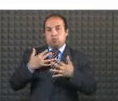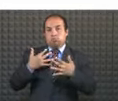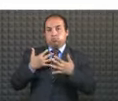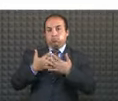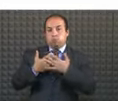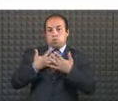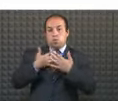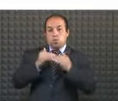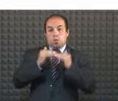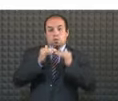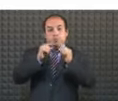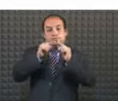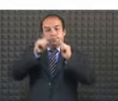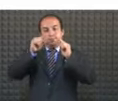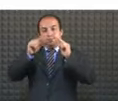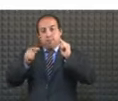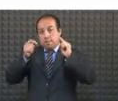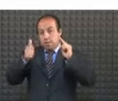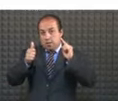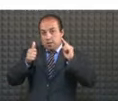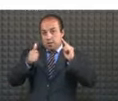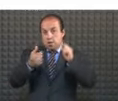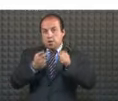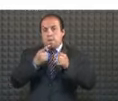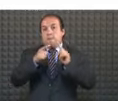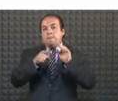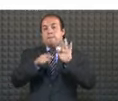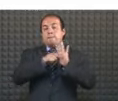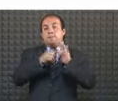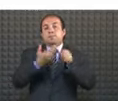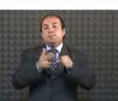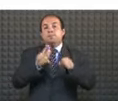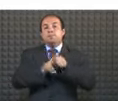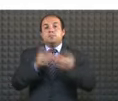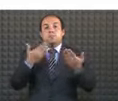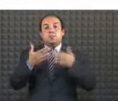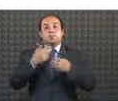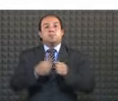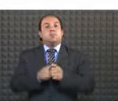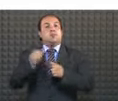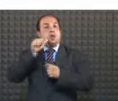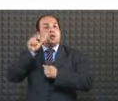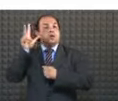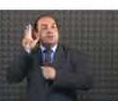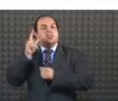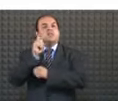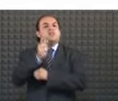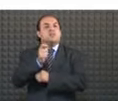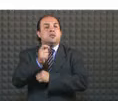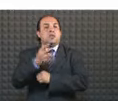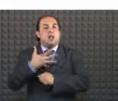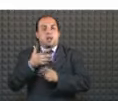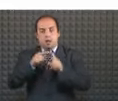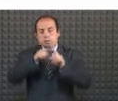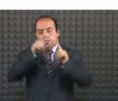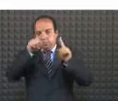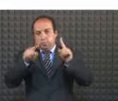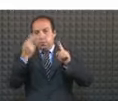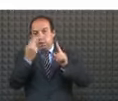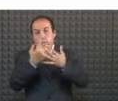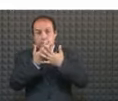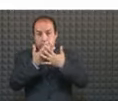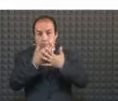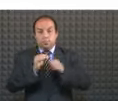menos hospitalizados que los que tuvimos antier. Eso no quiere decir que ya viene hacia la baja, tenemos que